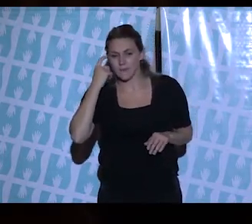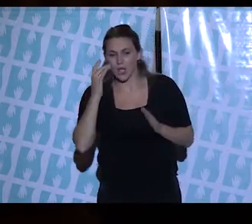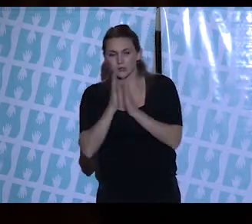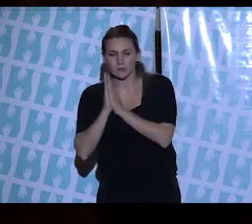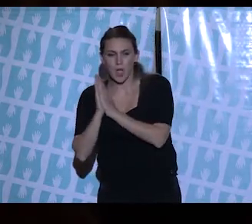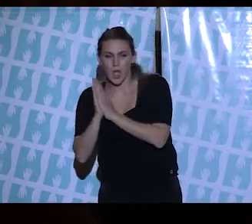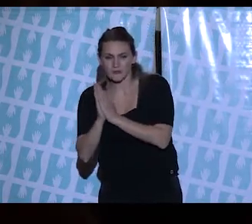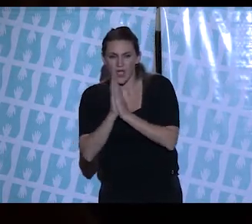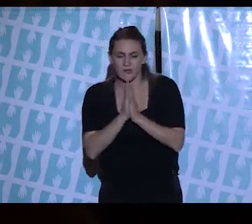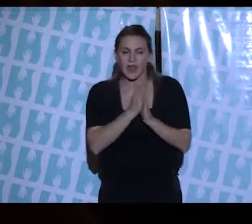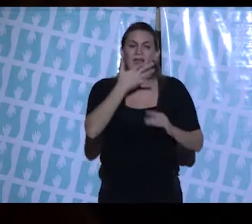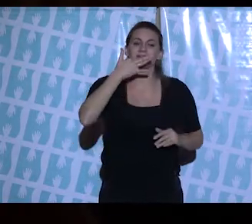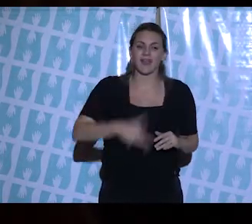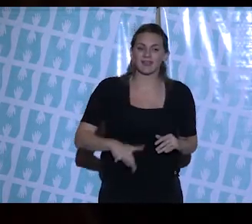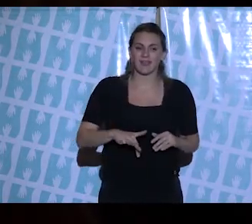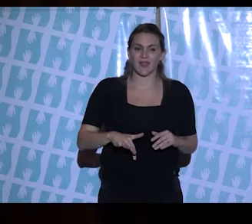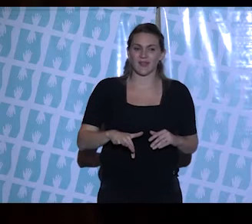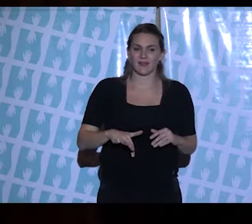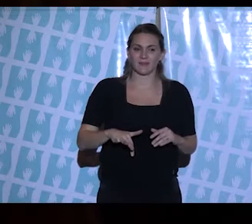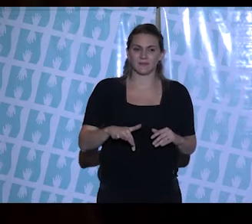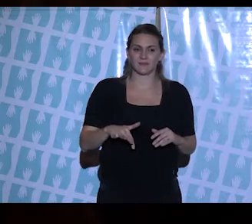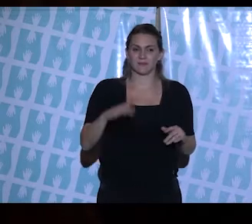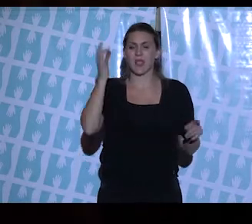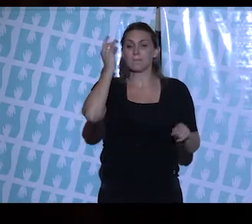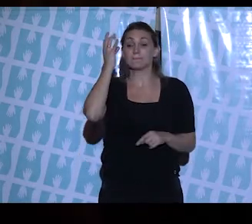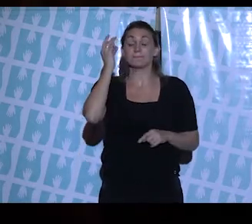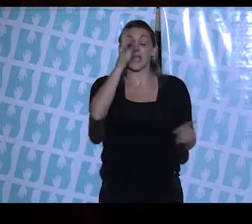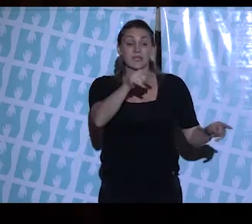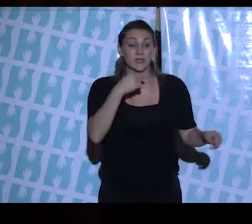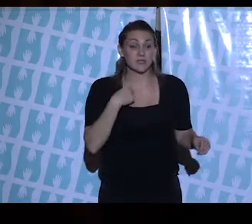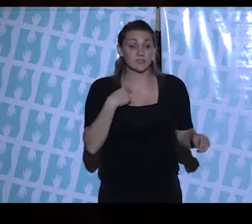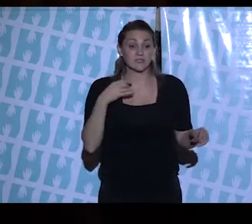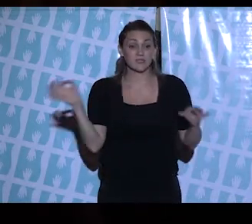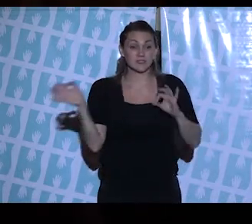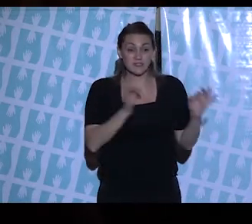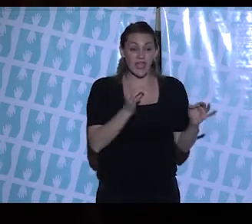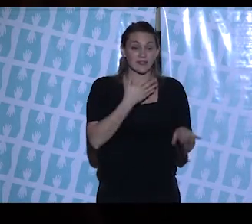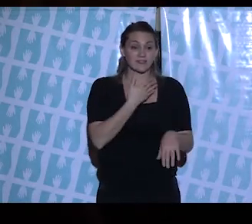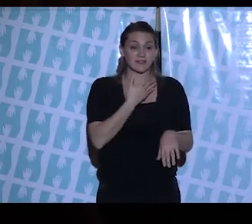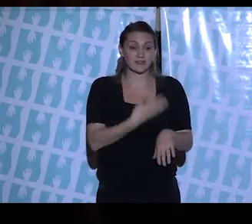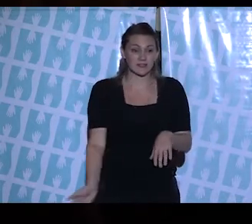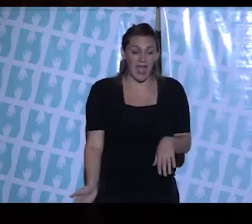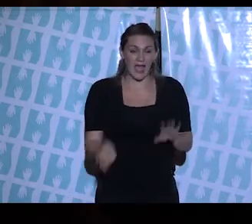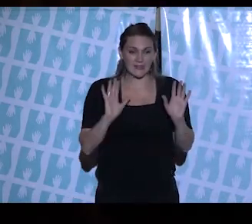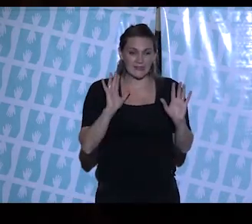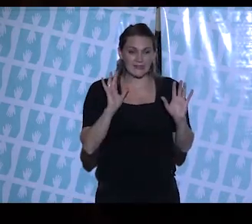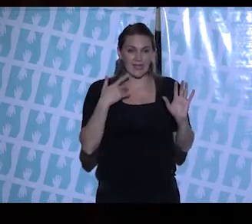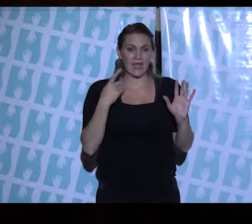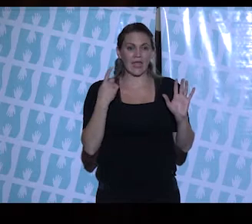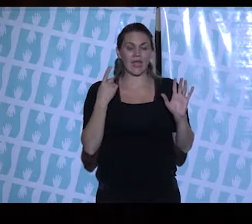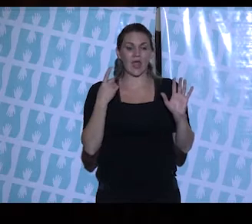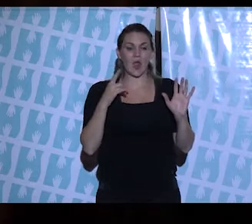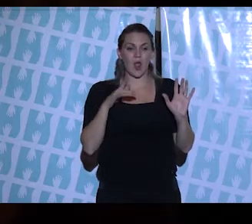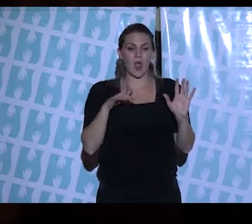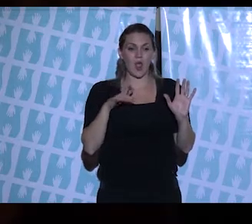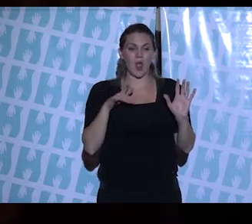comprender y aceptar la diversidad. Disculpe, llegué tarde, pero escuché si no contaba la